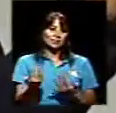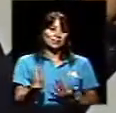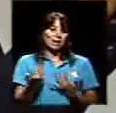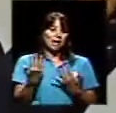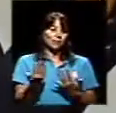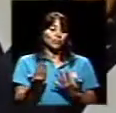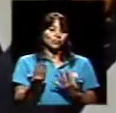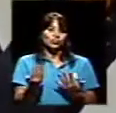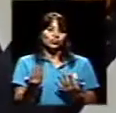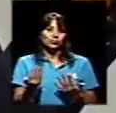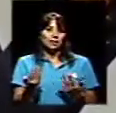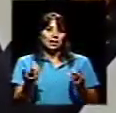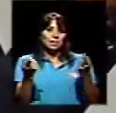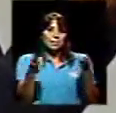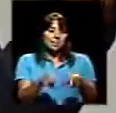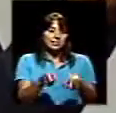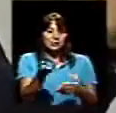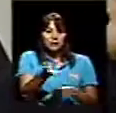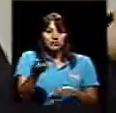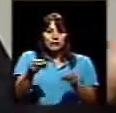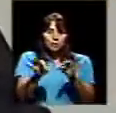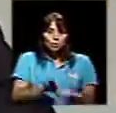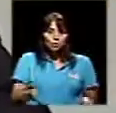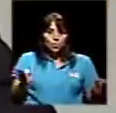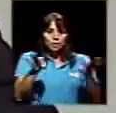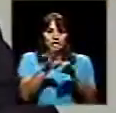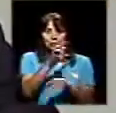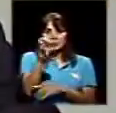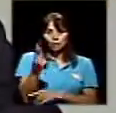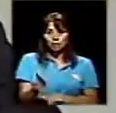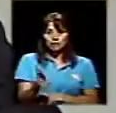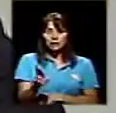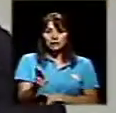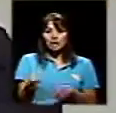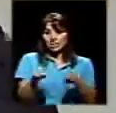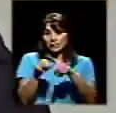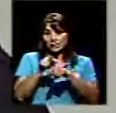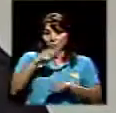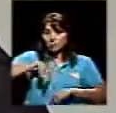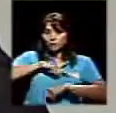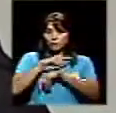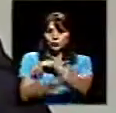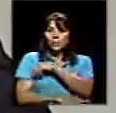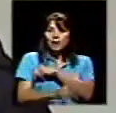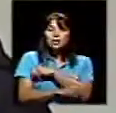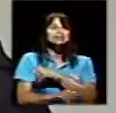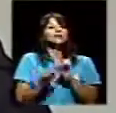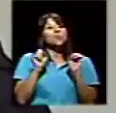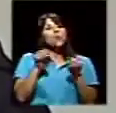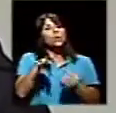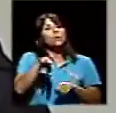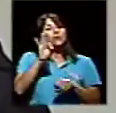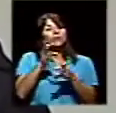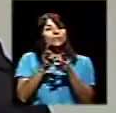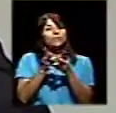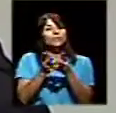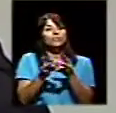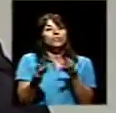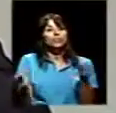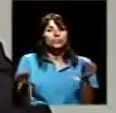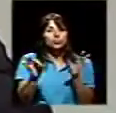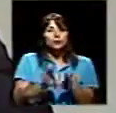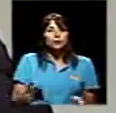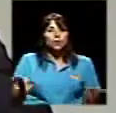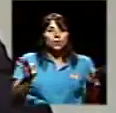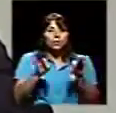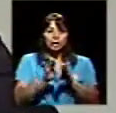cosas muy importantes ocurran en el país y que el país vaya acercándose a soluciones significativas de los